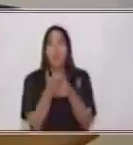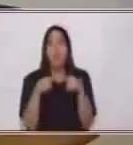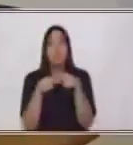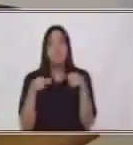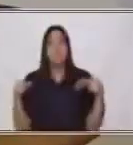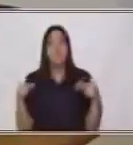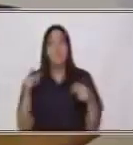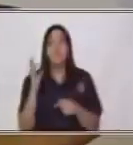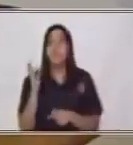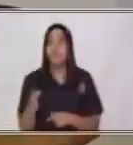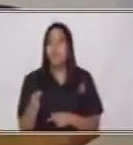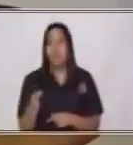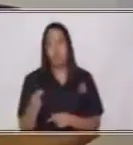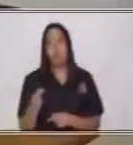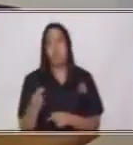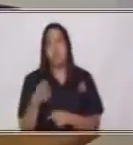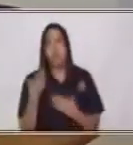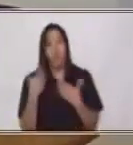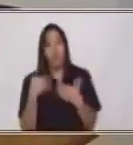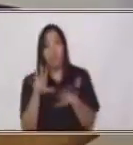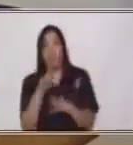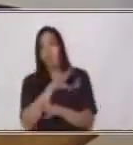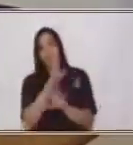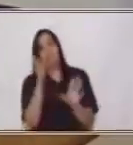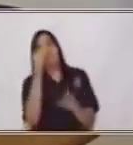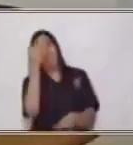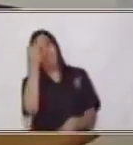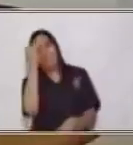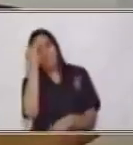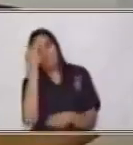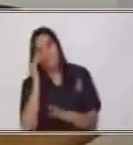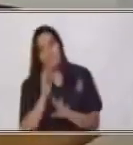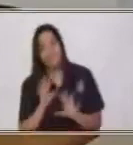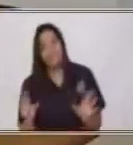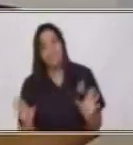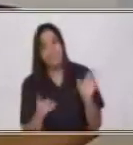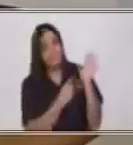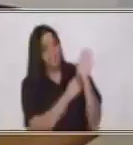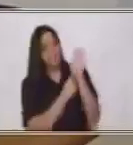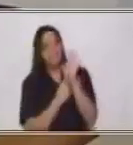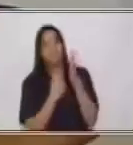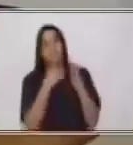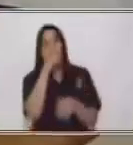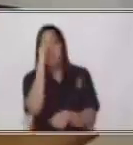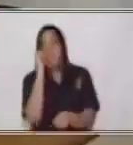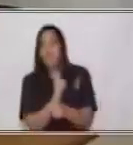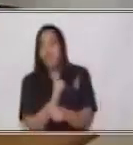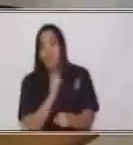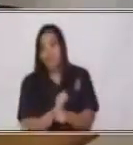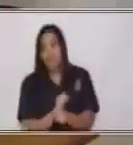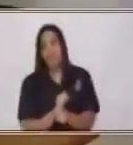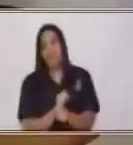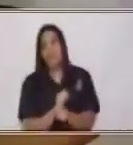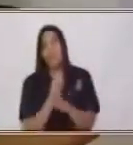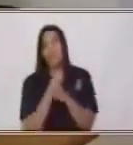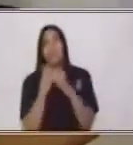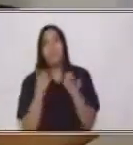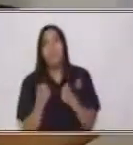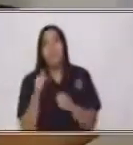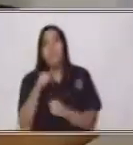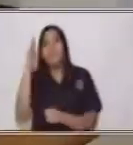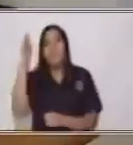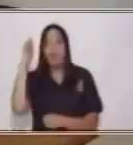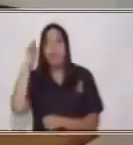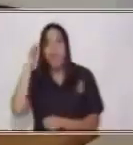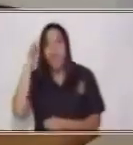billetes. Hoy, como ya eres un experto, porque ya hemos trabajado, entonces vamos a